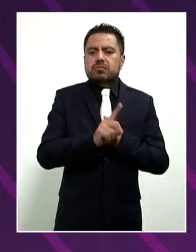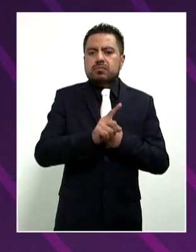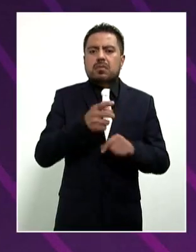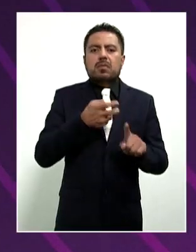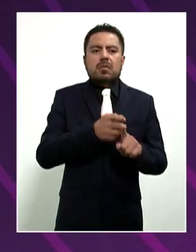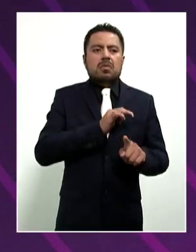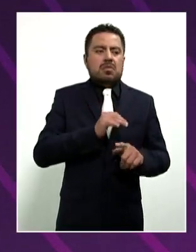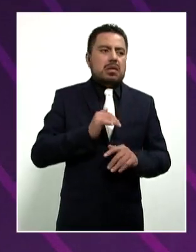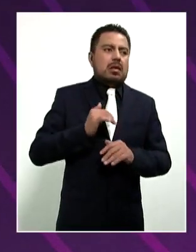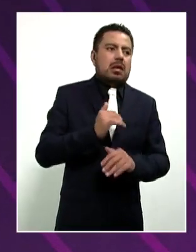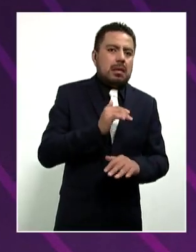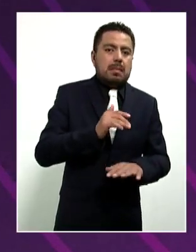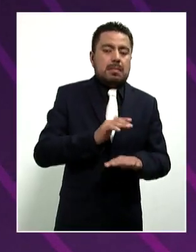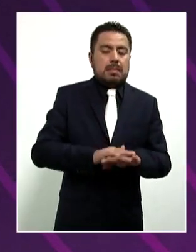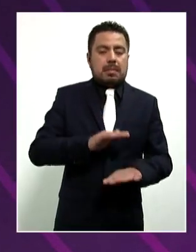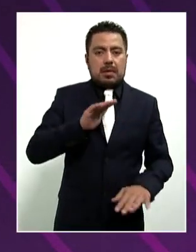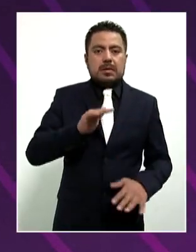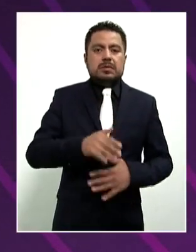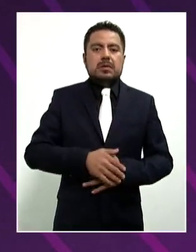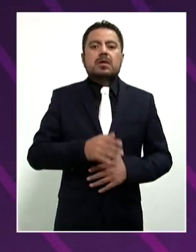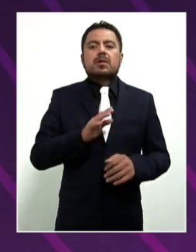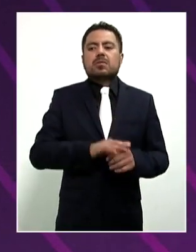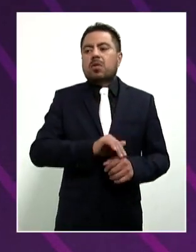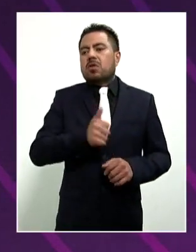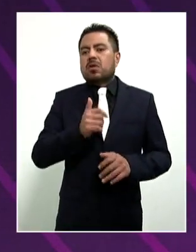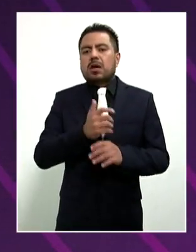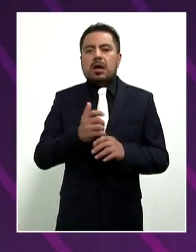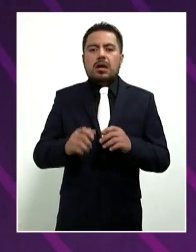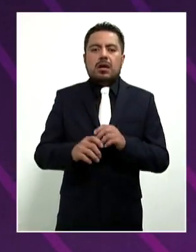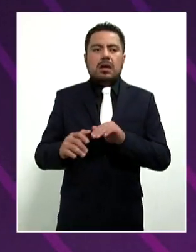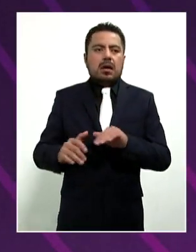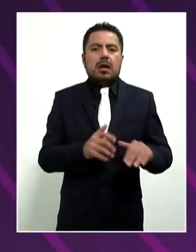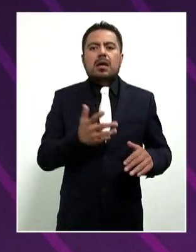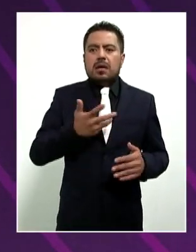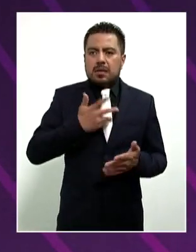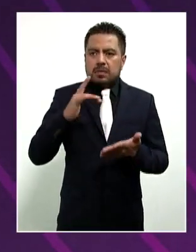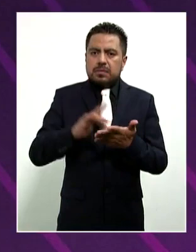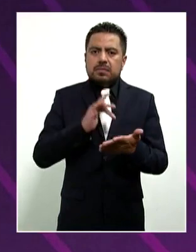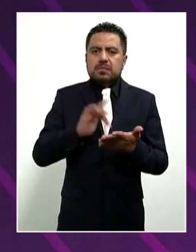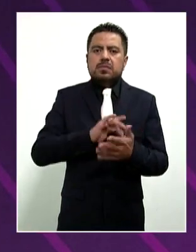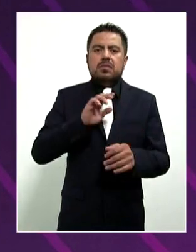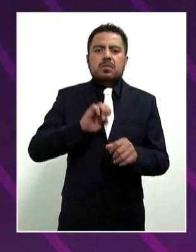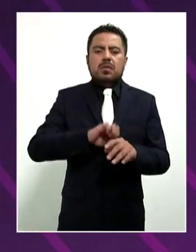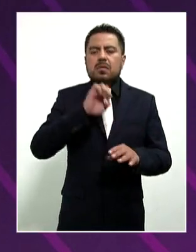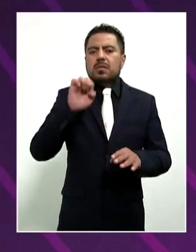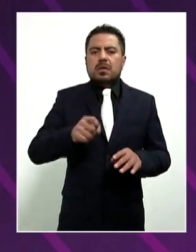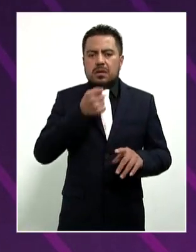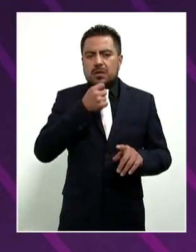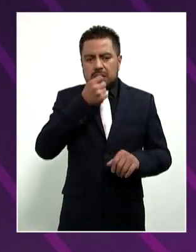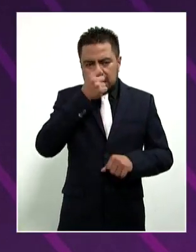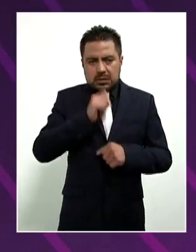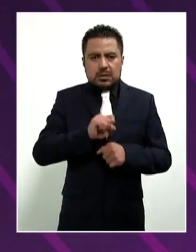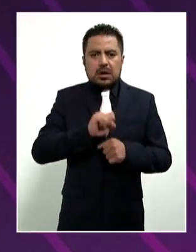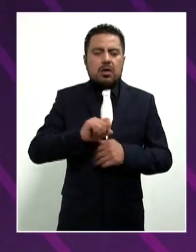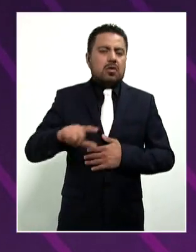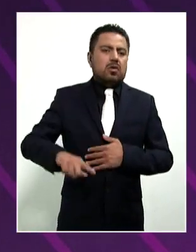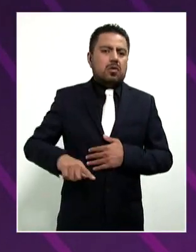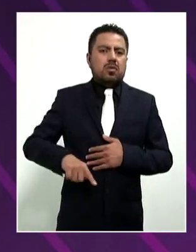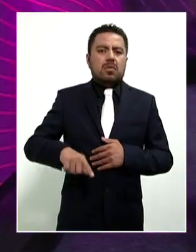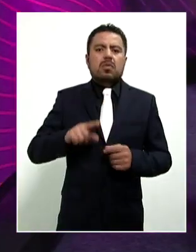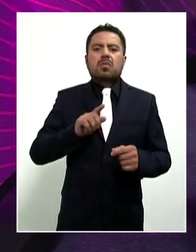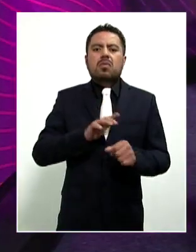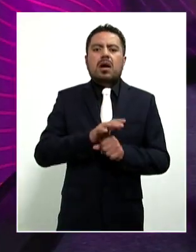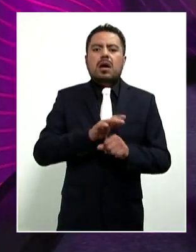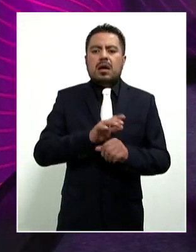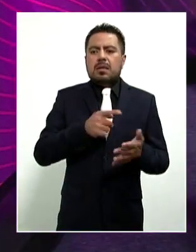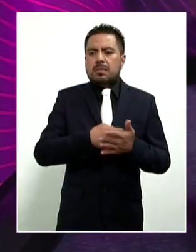entonces, esto nos limita tremendamente. Y por otra parte, tenemos apoyo, por ejemplo, de la propia Subsecretaría de Gobernación con